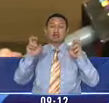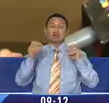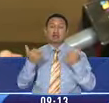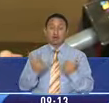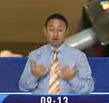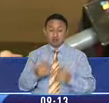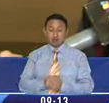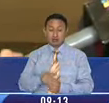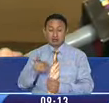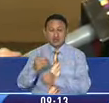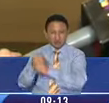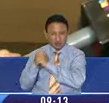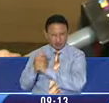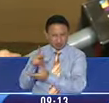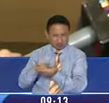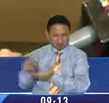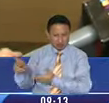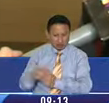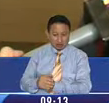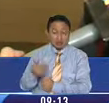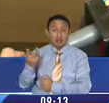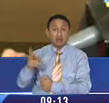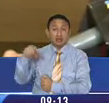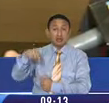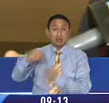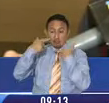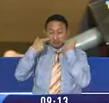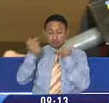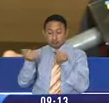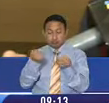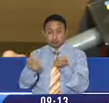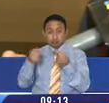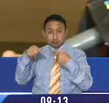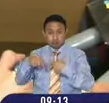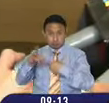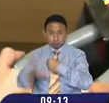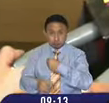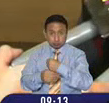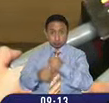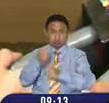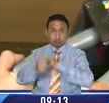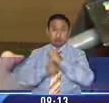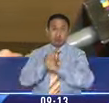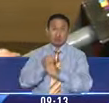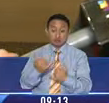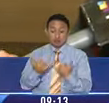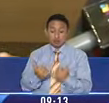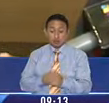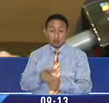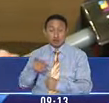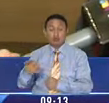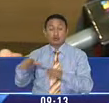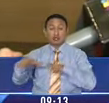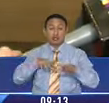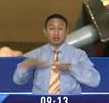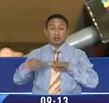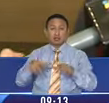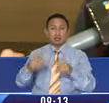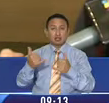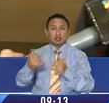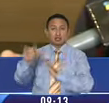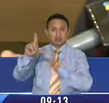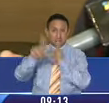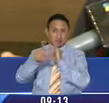comúnmente como vacunas también está legislado para que sea un agravante. Hoy día, actividades como esa van a